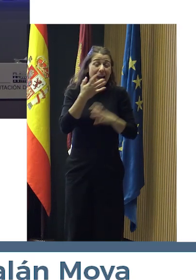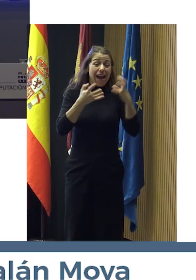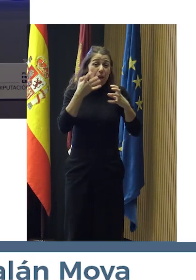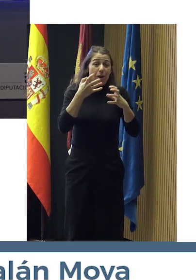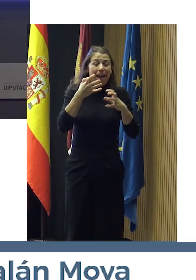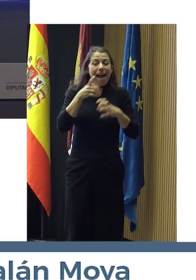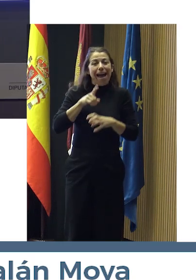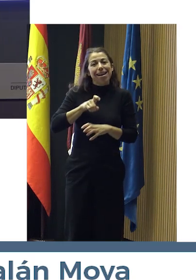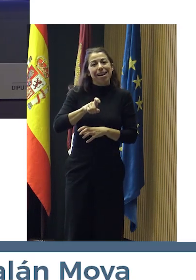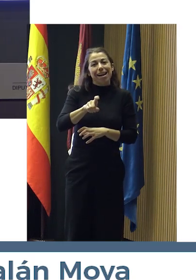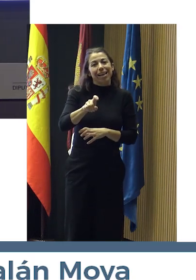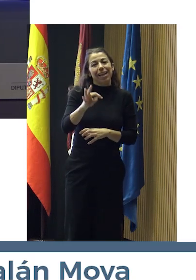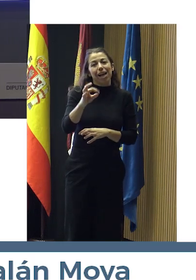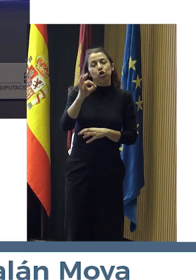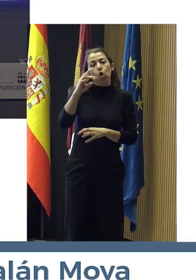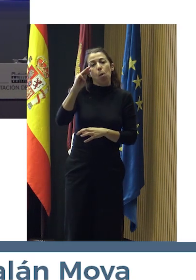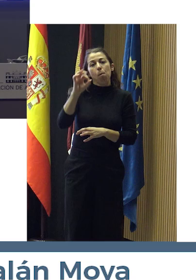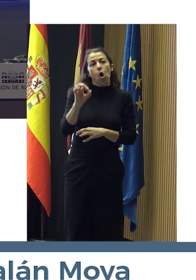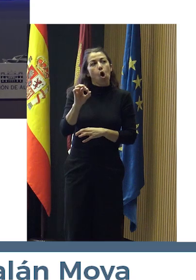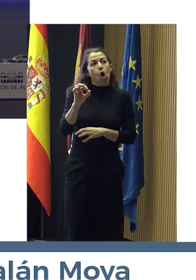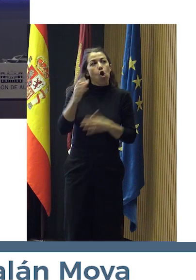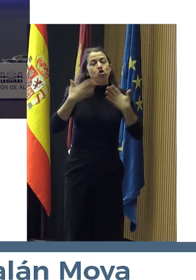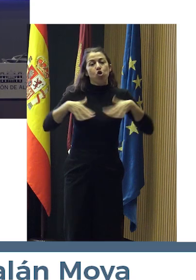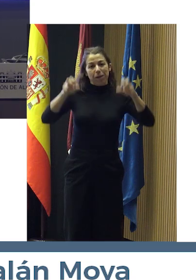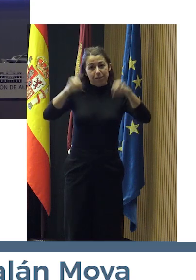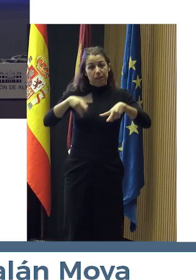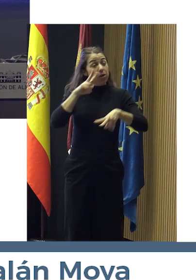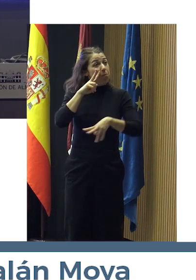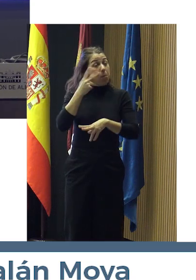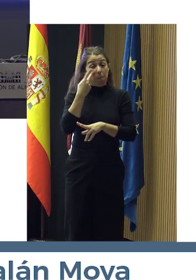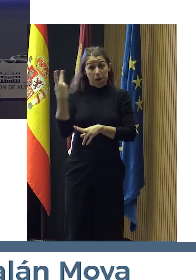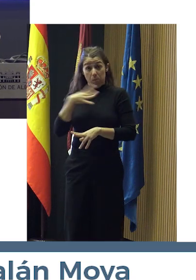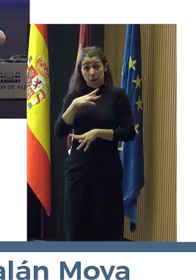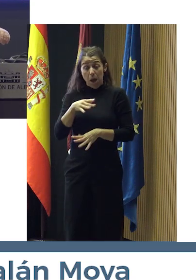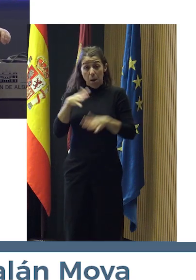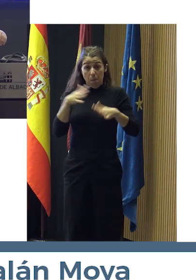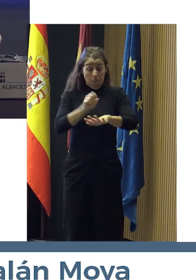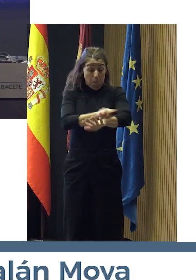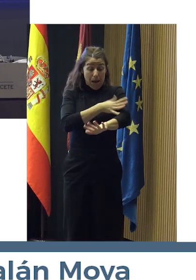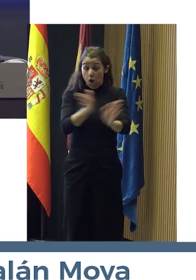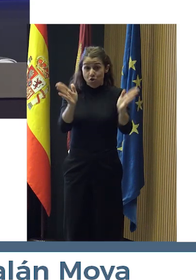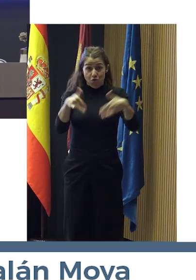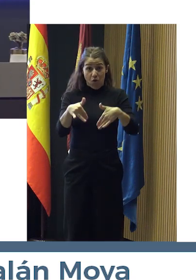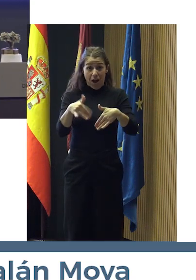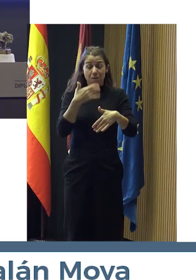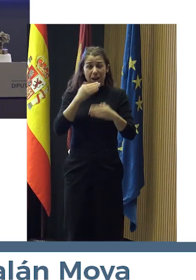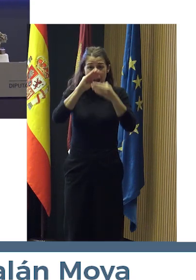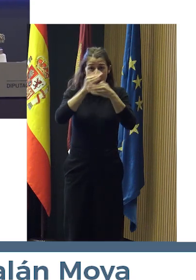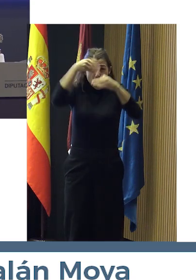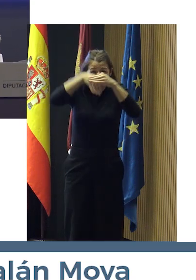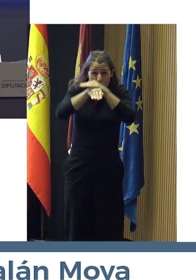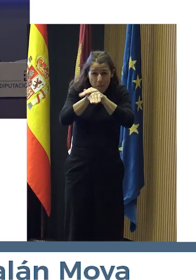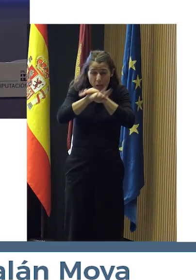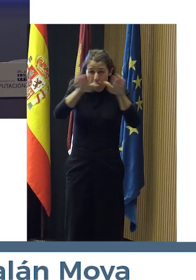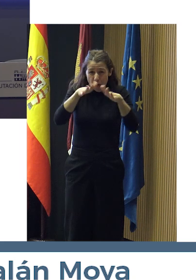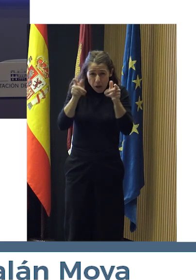rata topo desnuda. Este animal, que como podéis ver no tiene pelo, vive en cuevas y en superficies muy